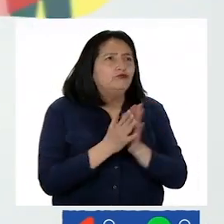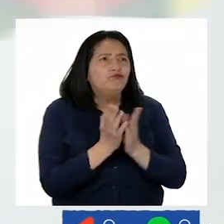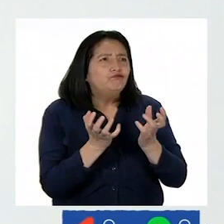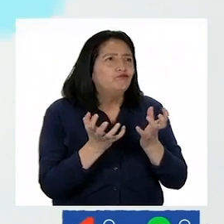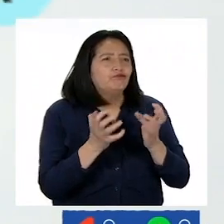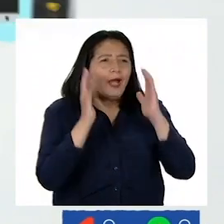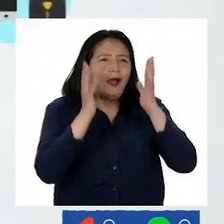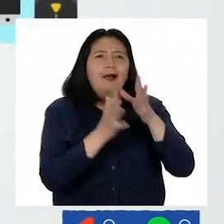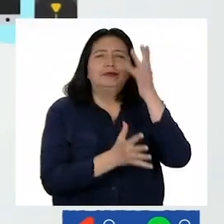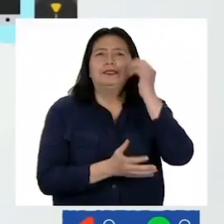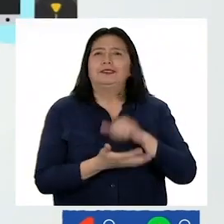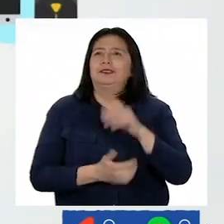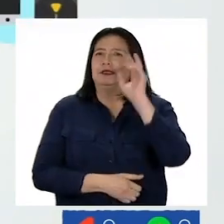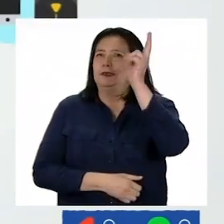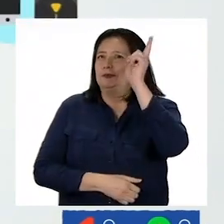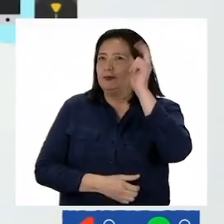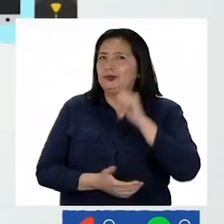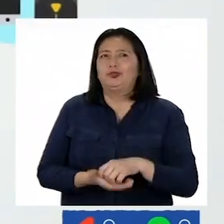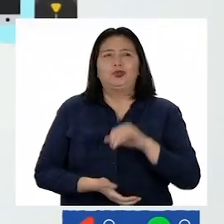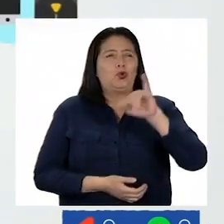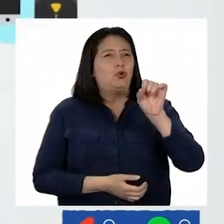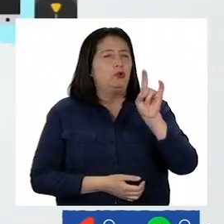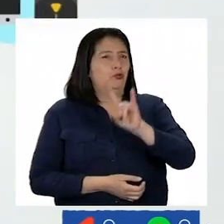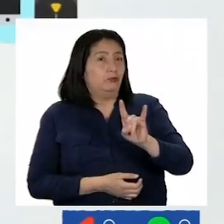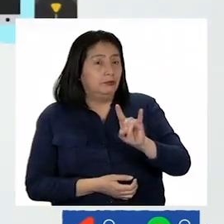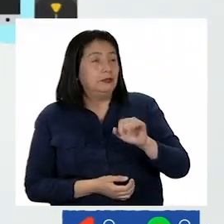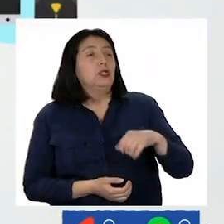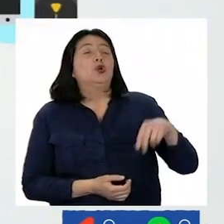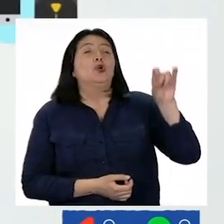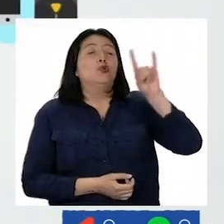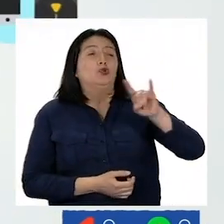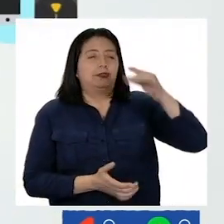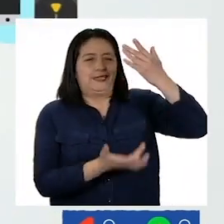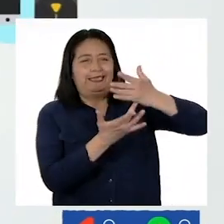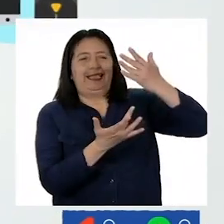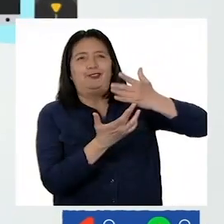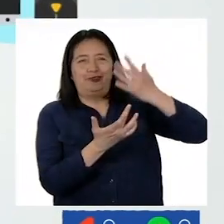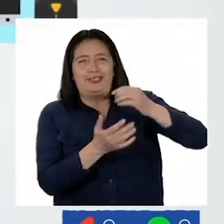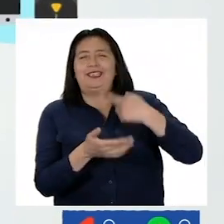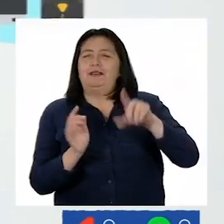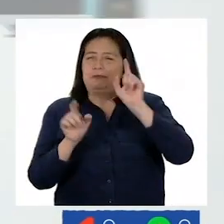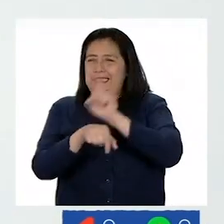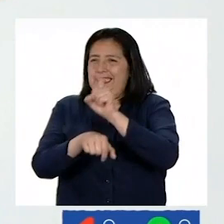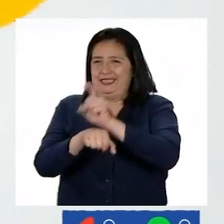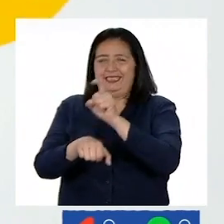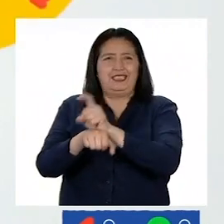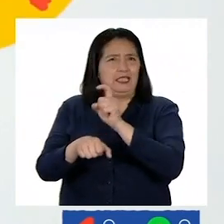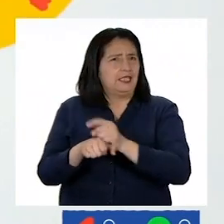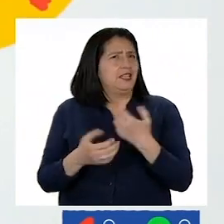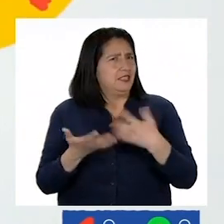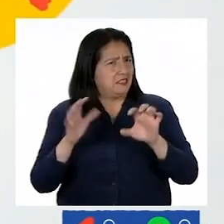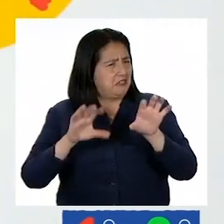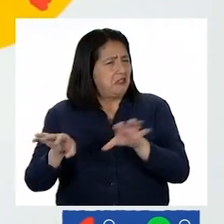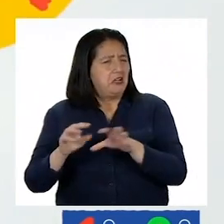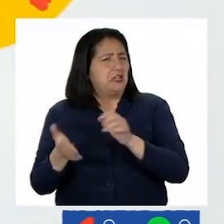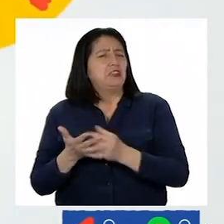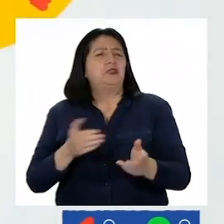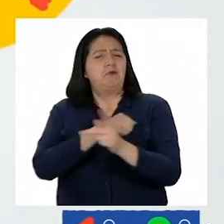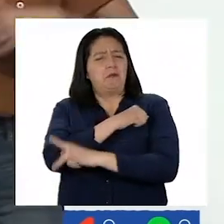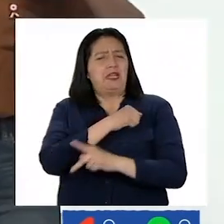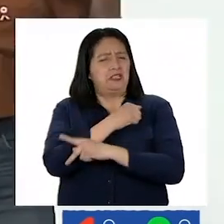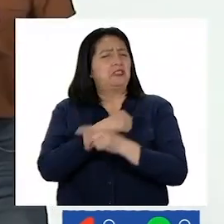sus cursos. El profesor Juan usa la tecnología para enseñar a sus estudiantes y de esta manera construir un país